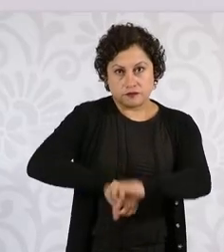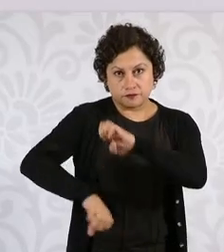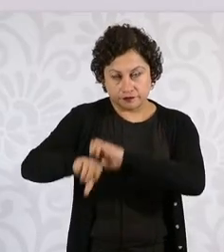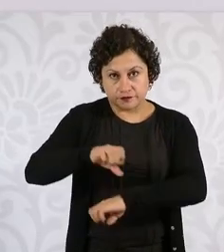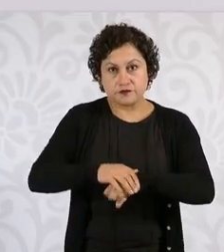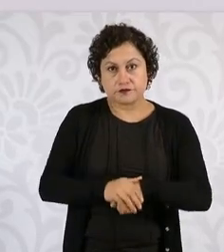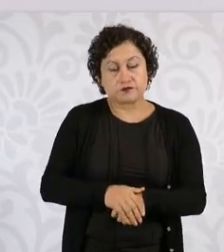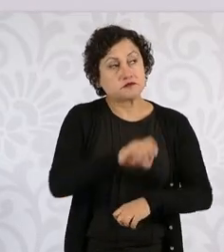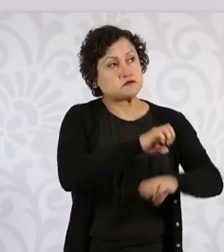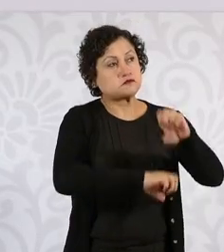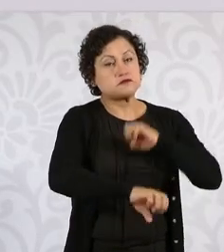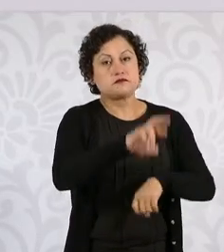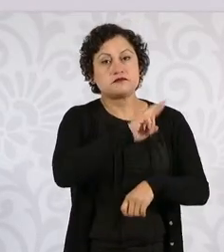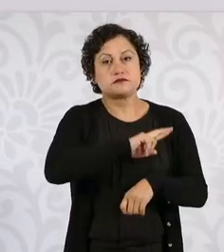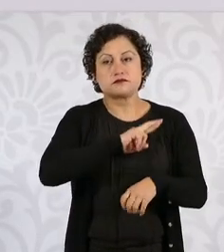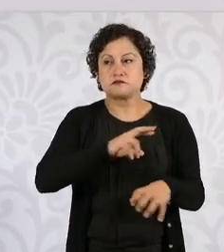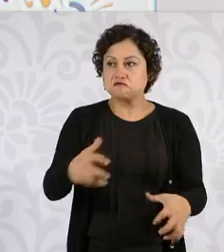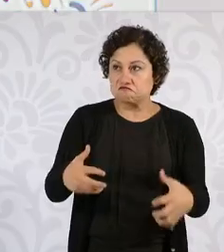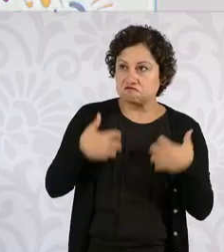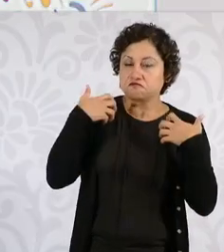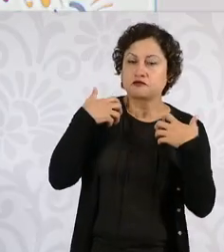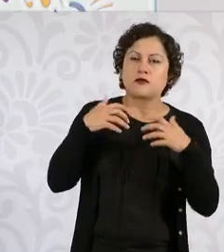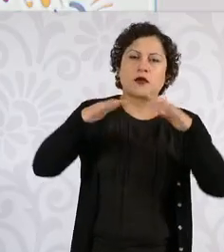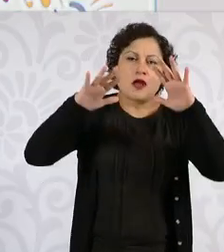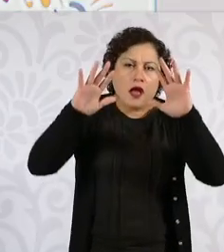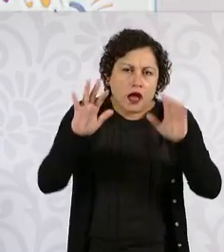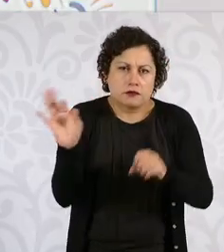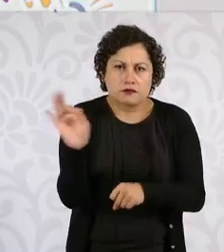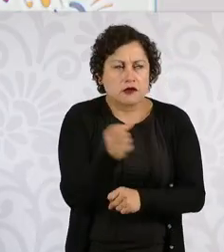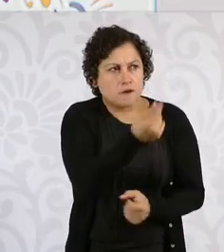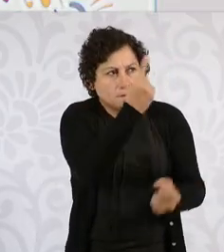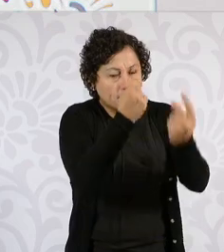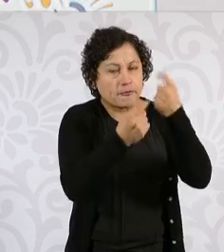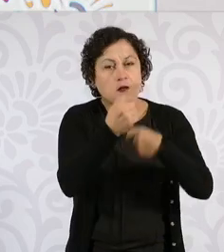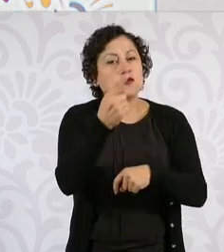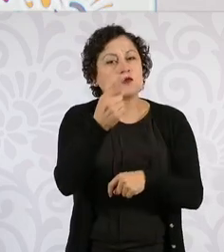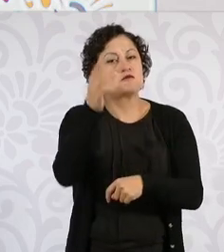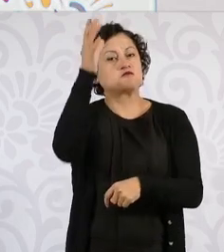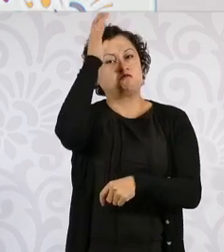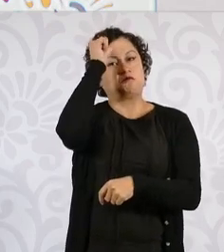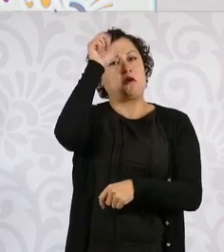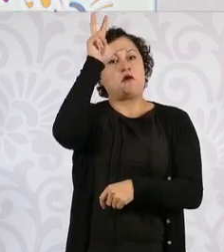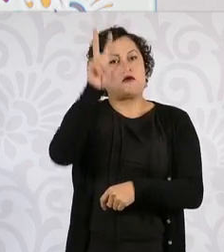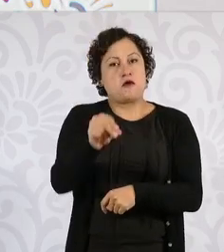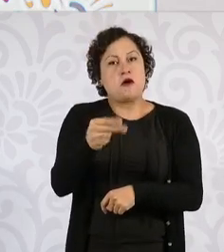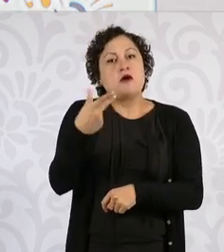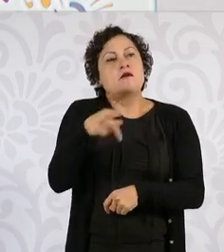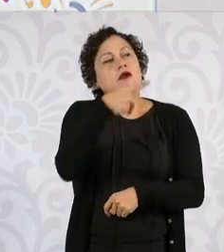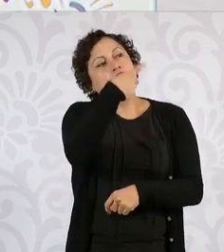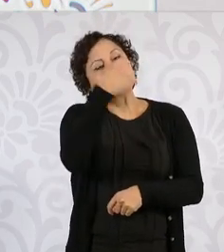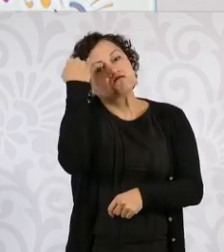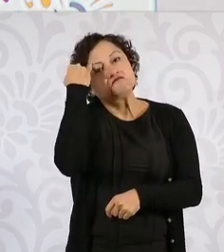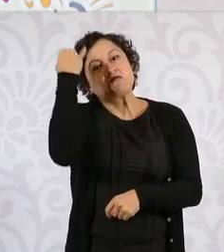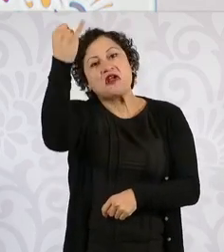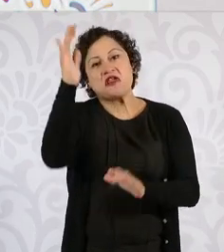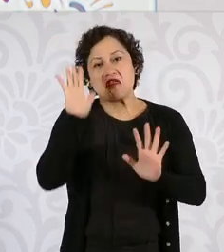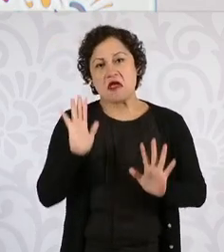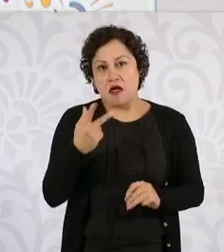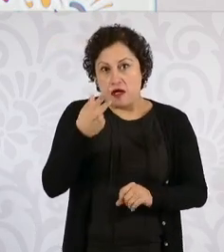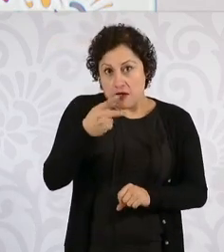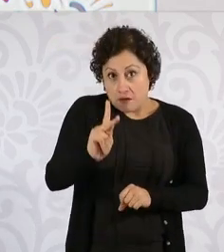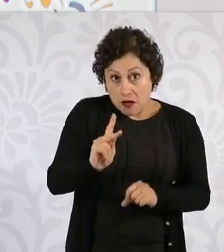privados decir, bueno, habrá quien no está de acuerdo, pero más por razones ideológicas que técnicas o por razones de